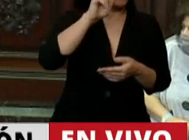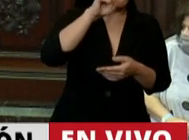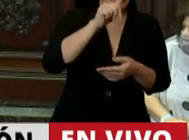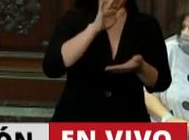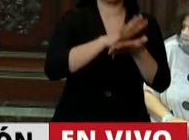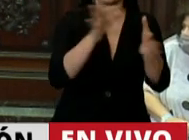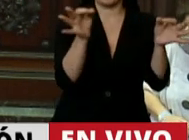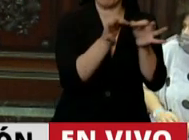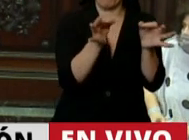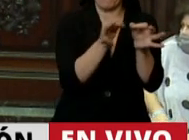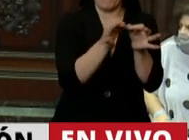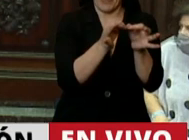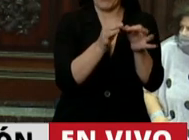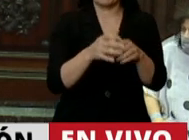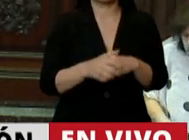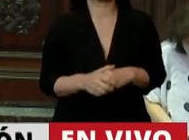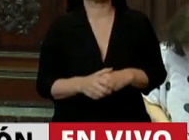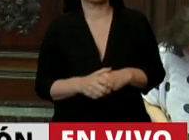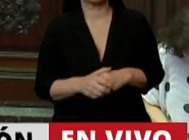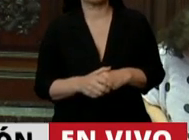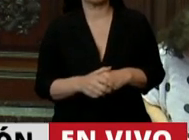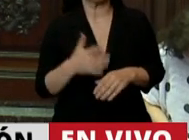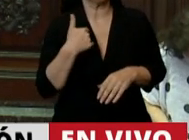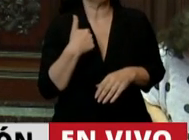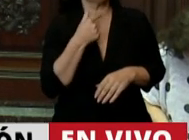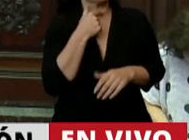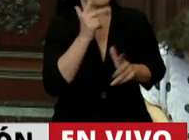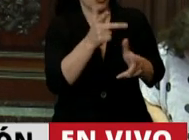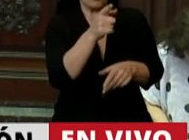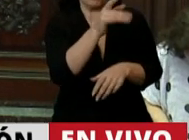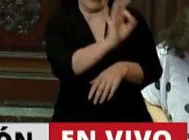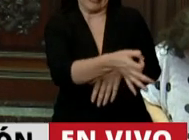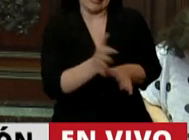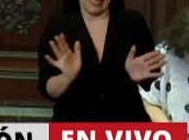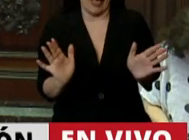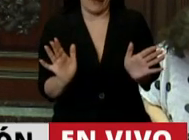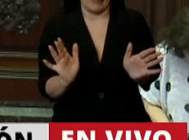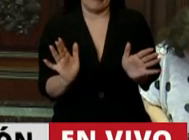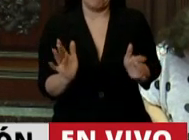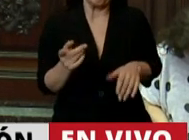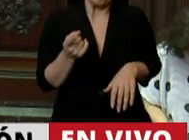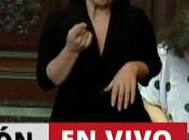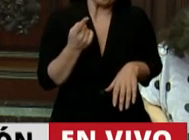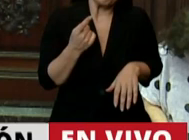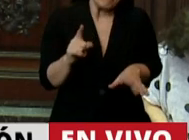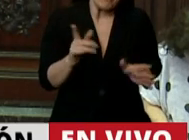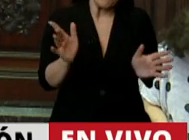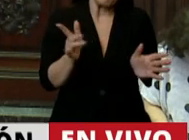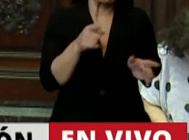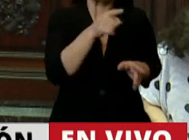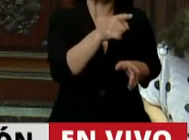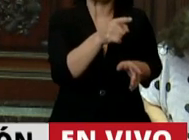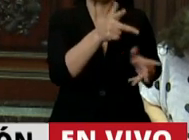a Malvinas. Diputado, quiero que sepa, y usted lo sabe, pero me parece que usted